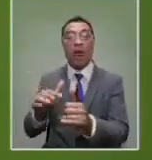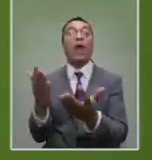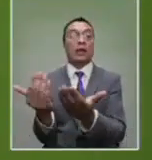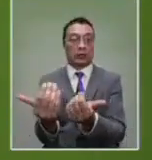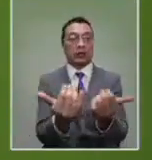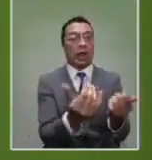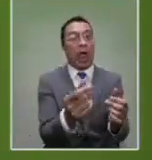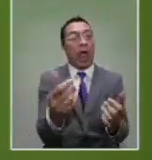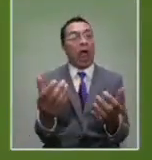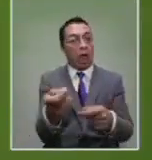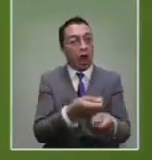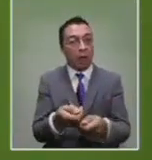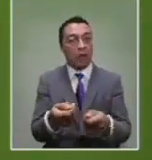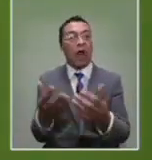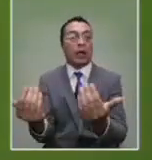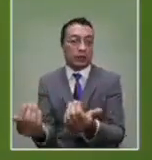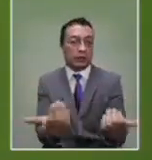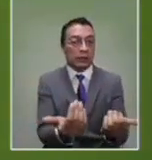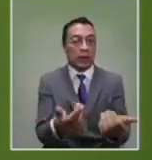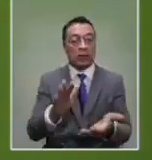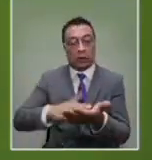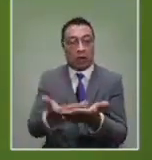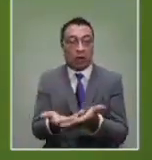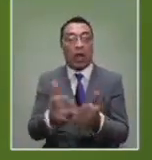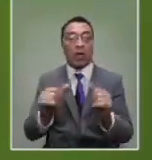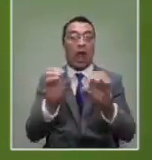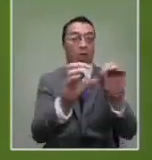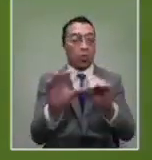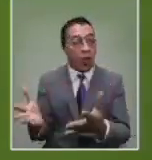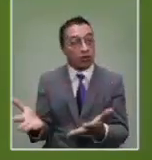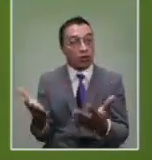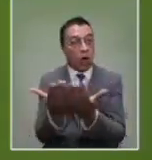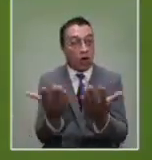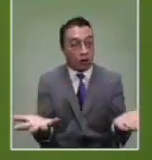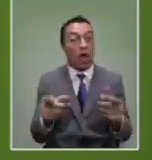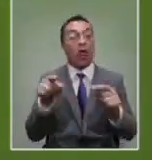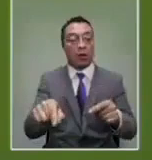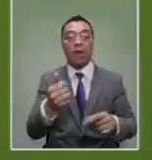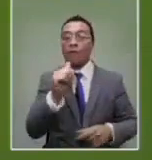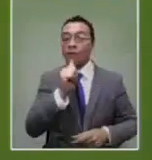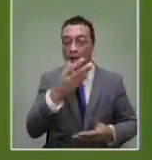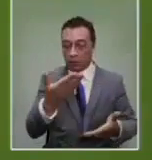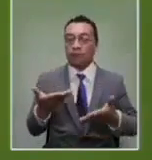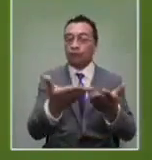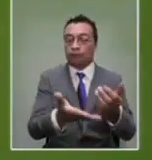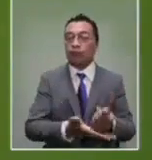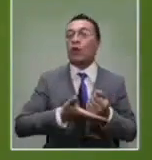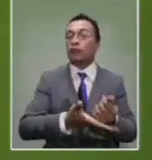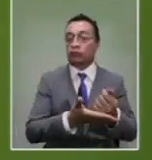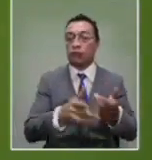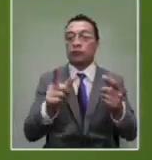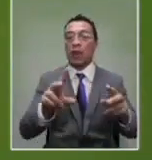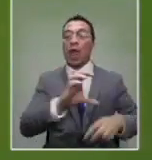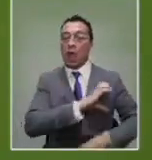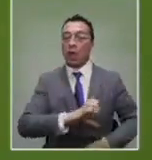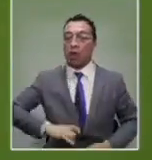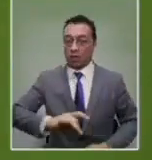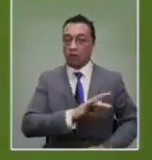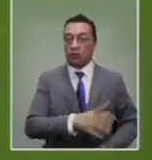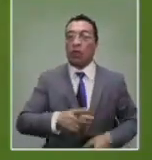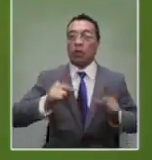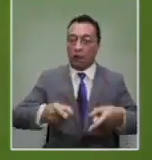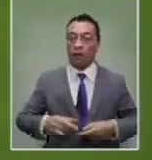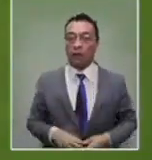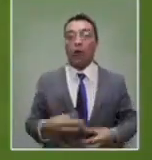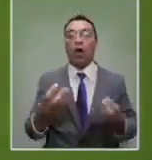tienen necesidades económicas, tienen necesidades sanitarias y de educación que aún no han sido completamente abordadas por el Estado